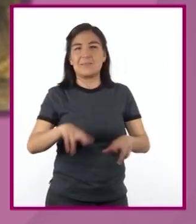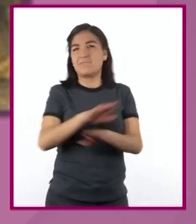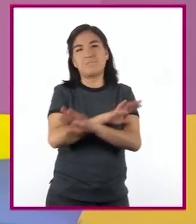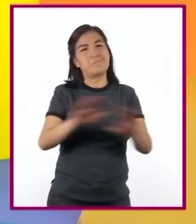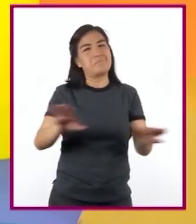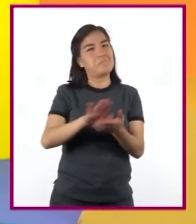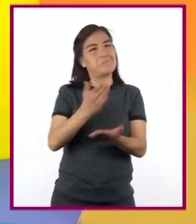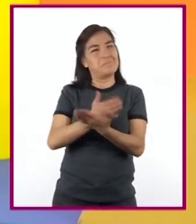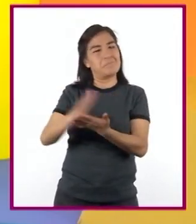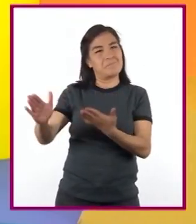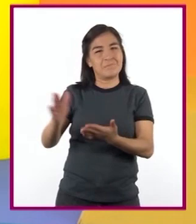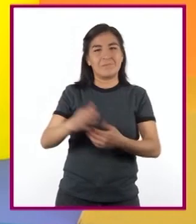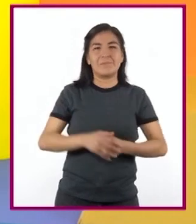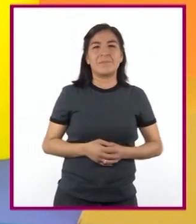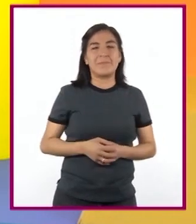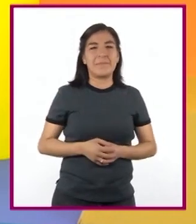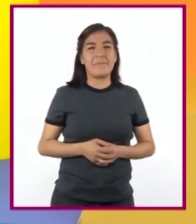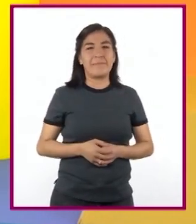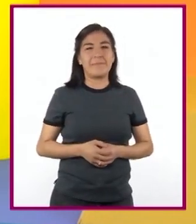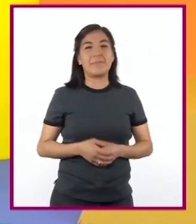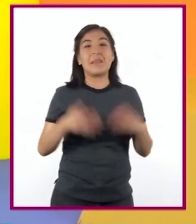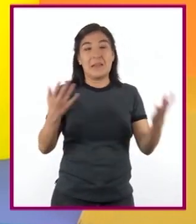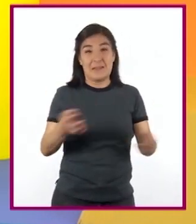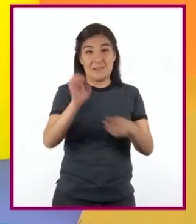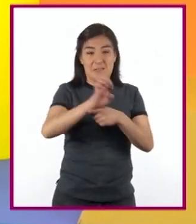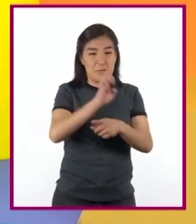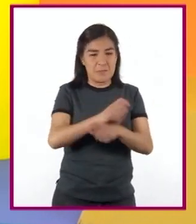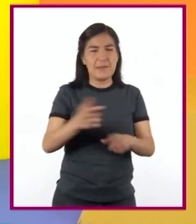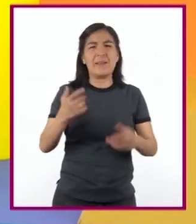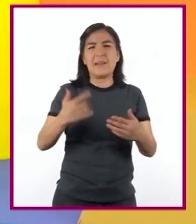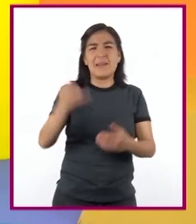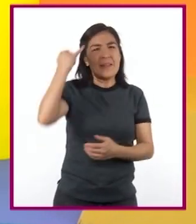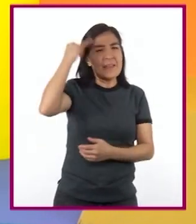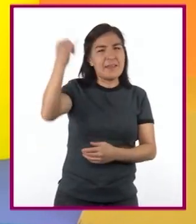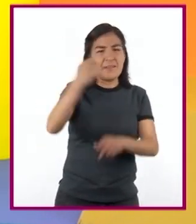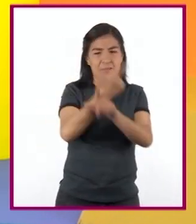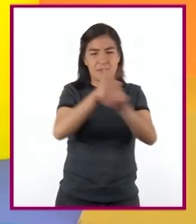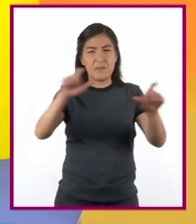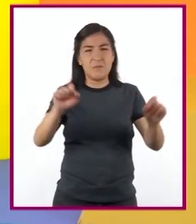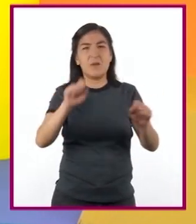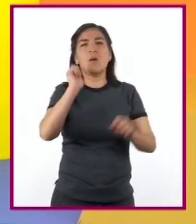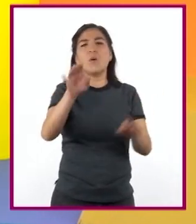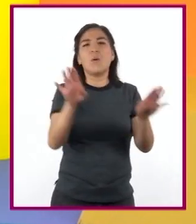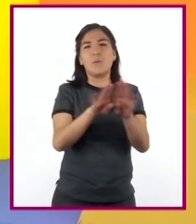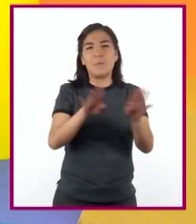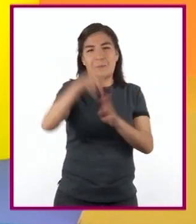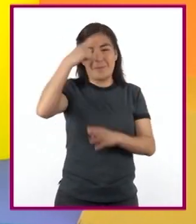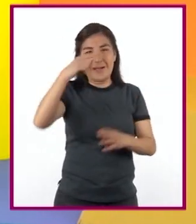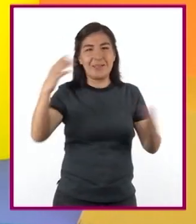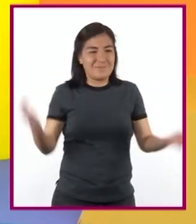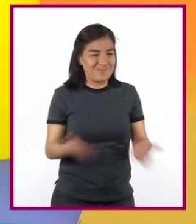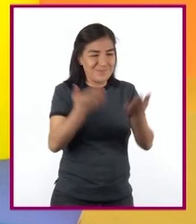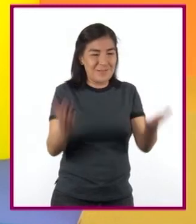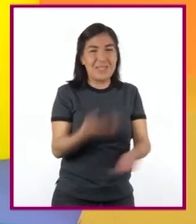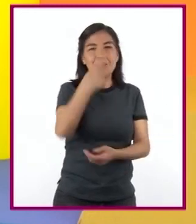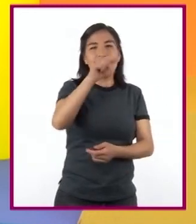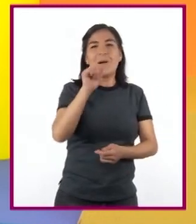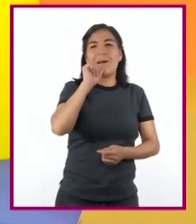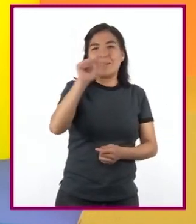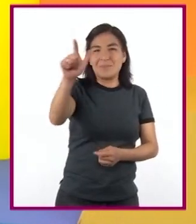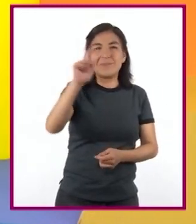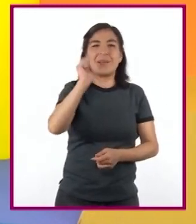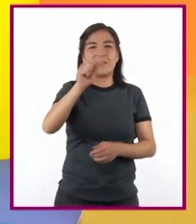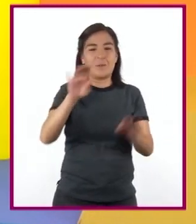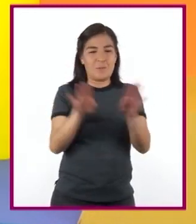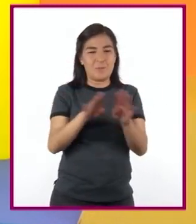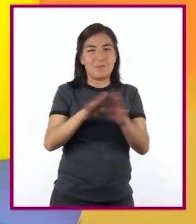legítimo. Entonces, las ideas liberales alentaron el espíritu independentista y en muchos